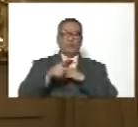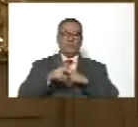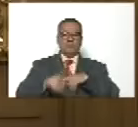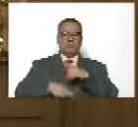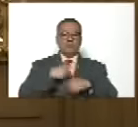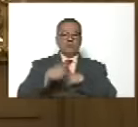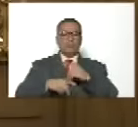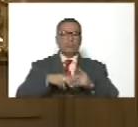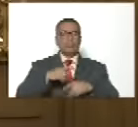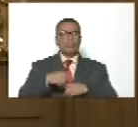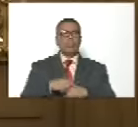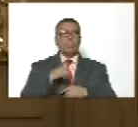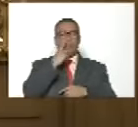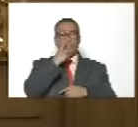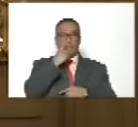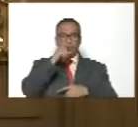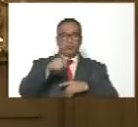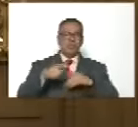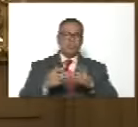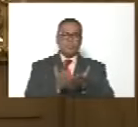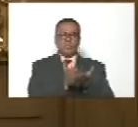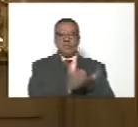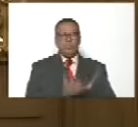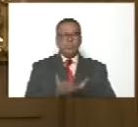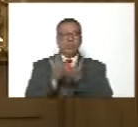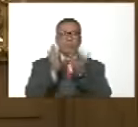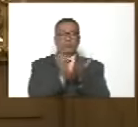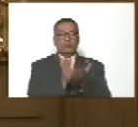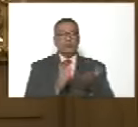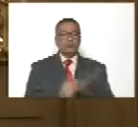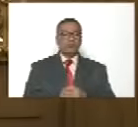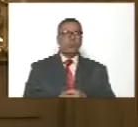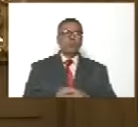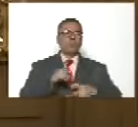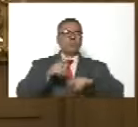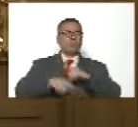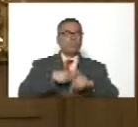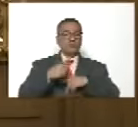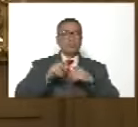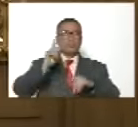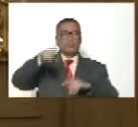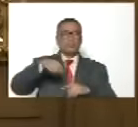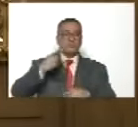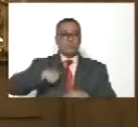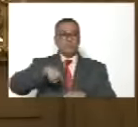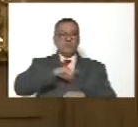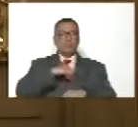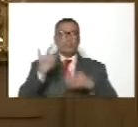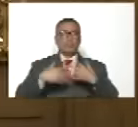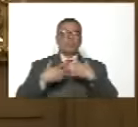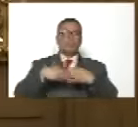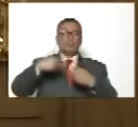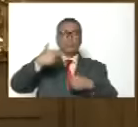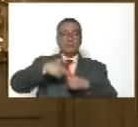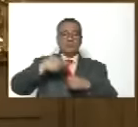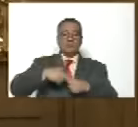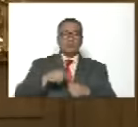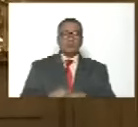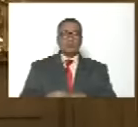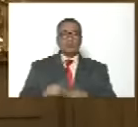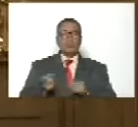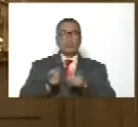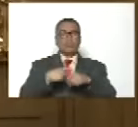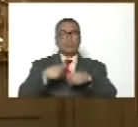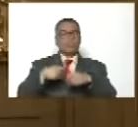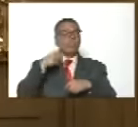el desarrollo productivo, para la educación, para el desarrollo también de nuestra industria petrolera,